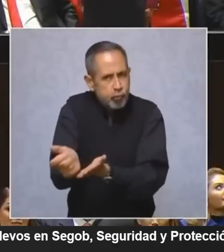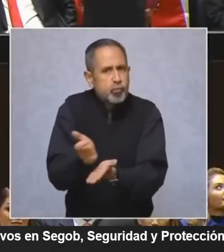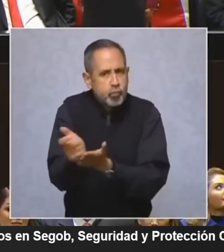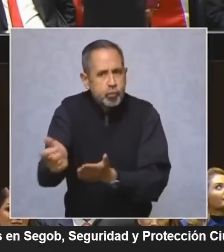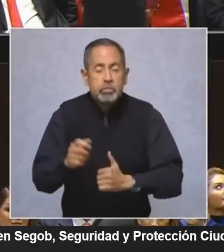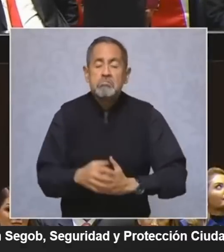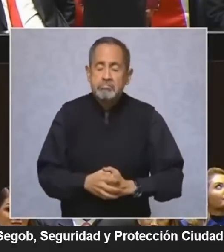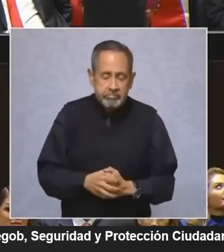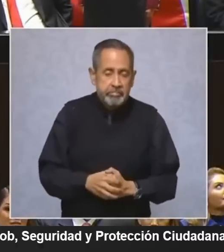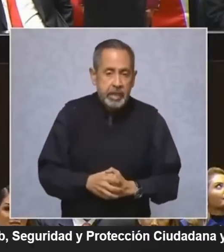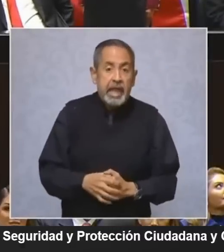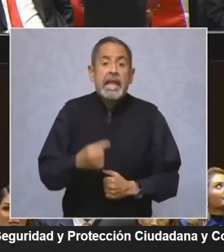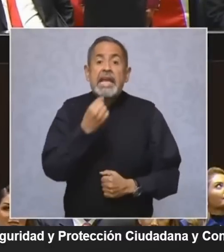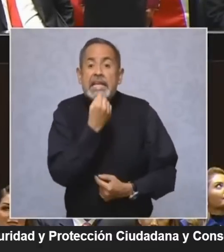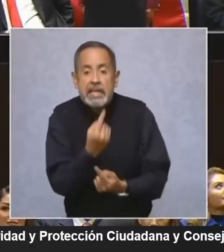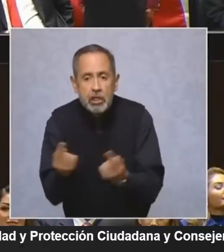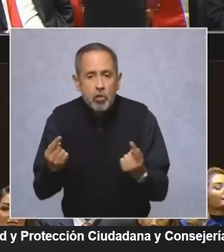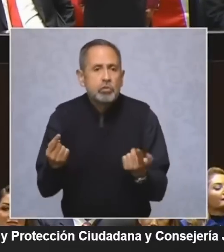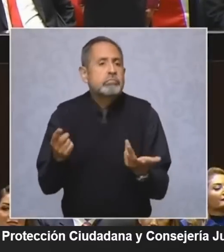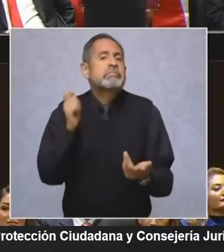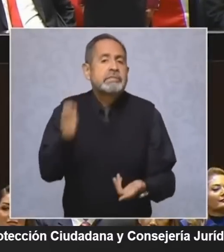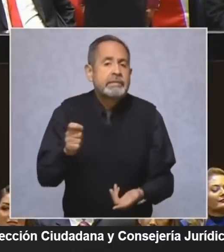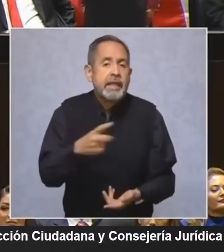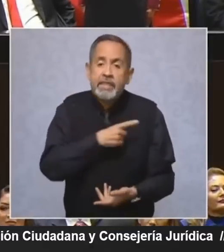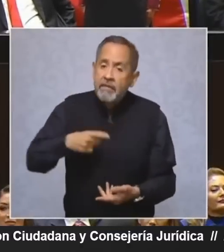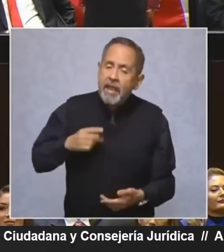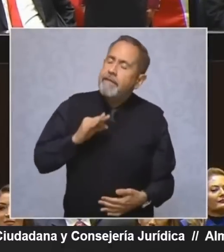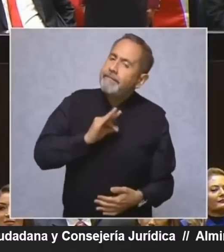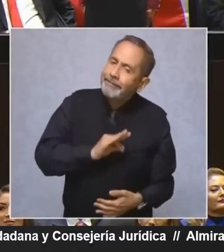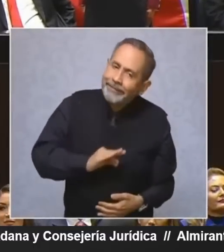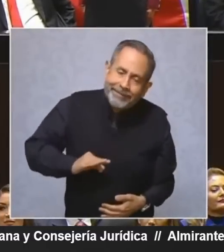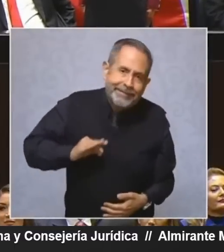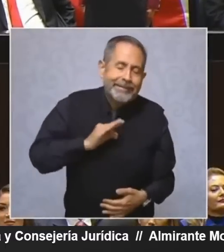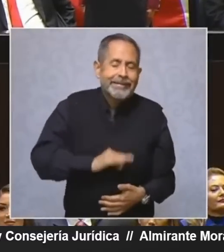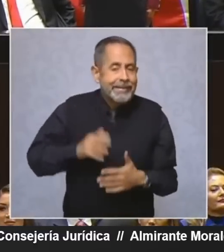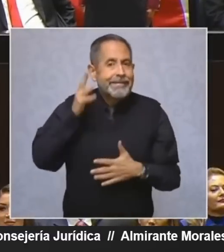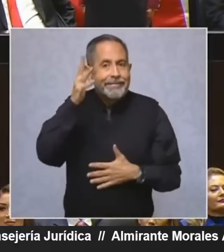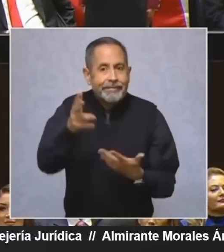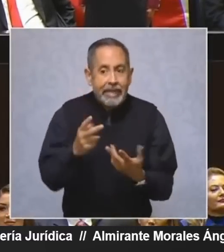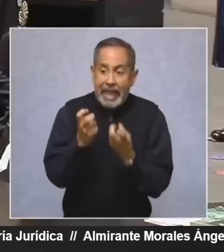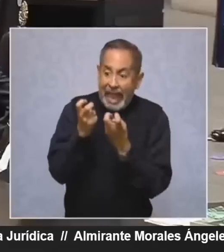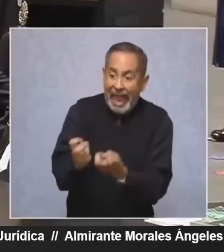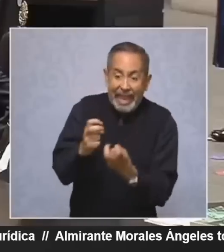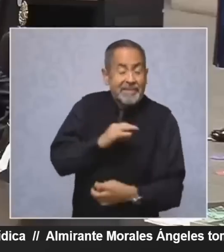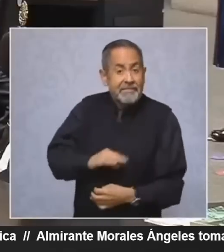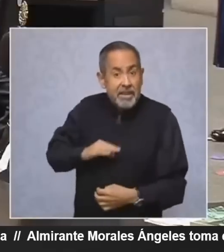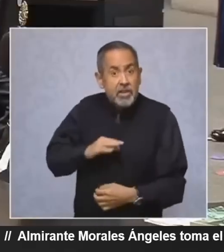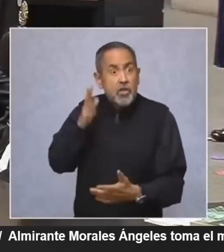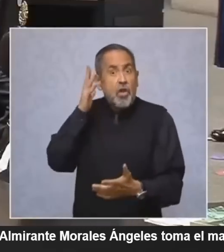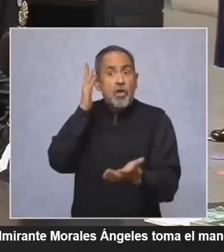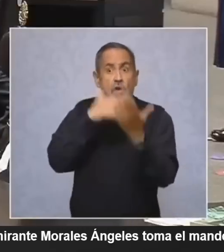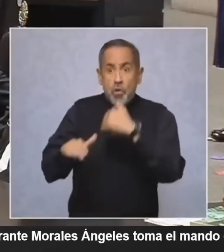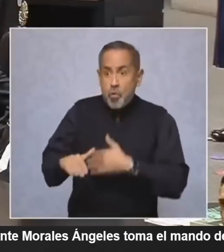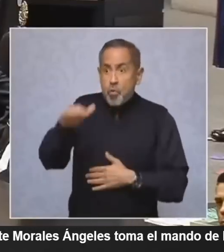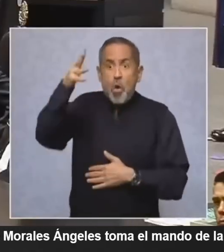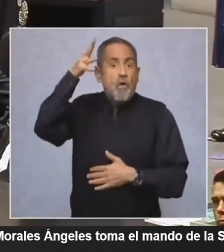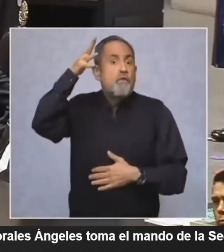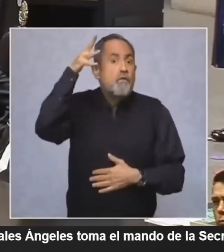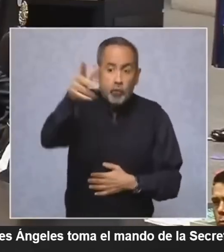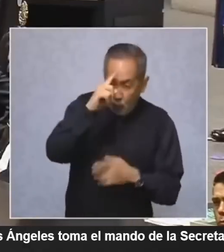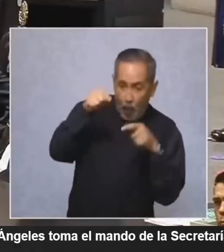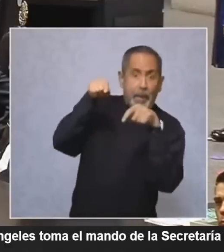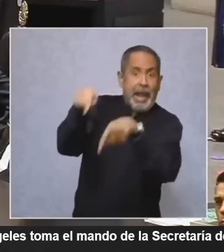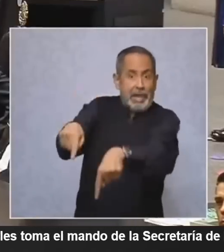Las y los niños deben ser felices. De ellas y ellos no solo es el futuro, sino el presente de